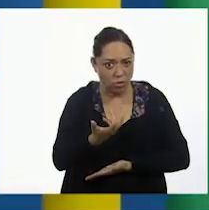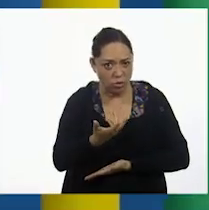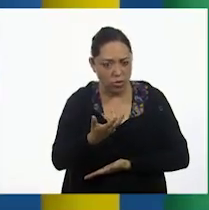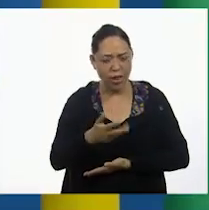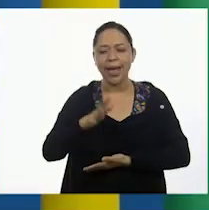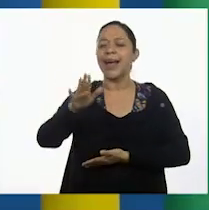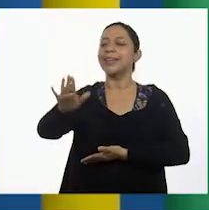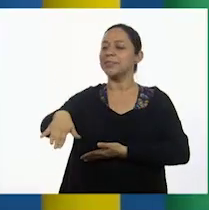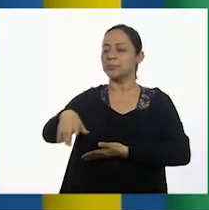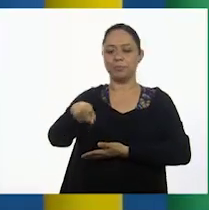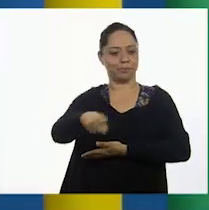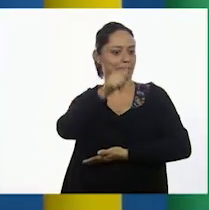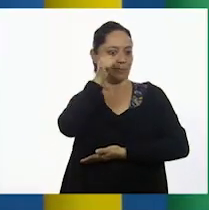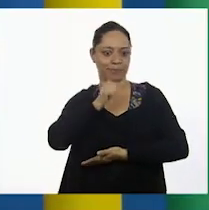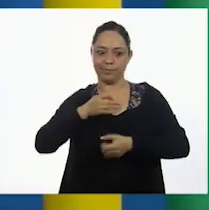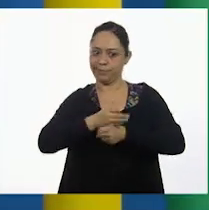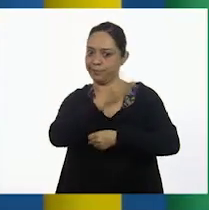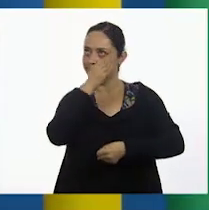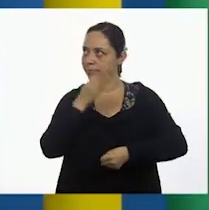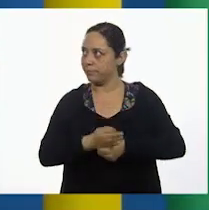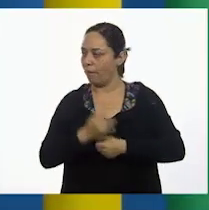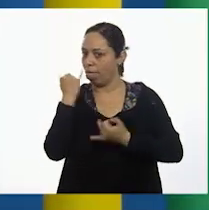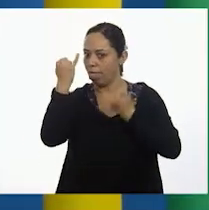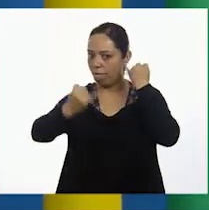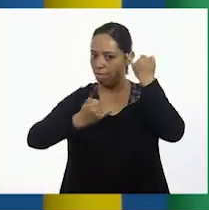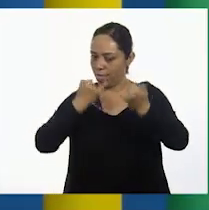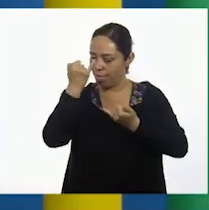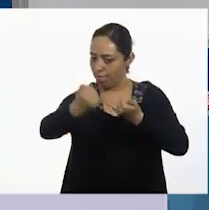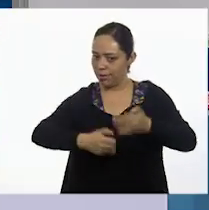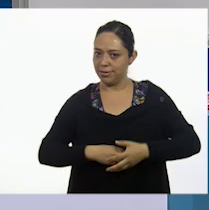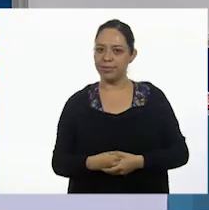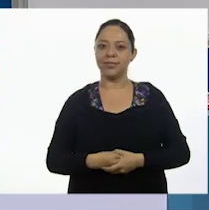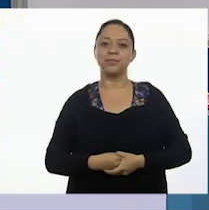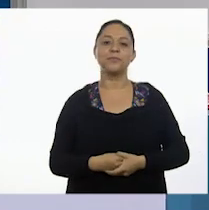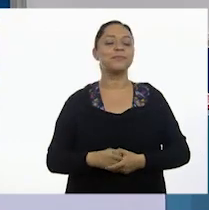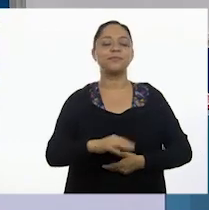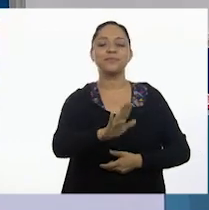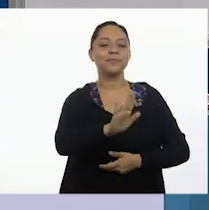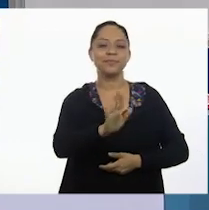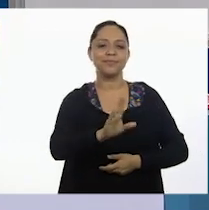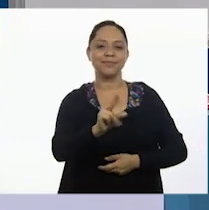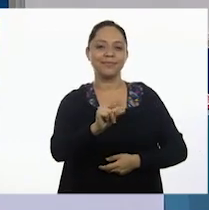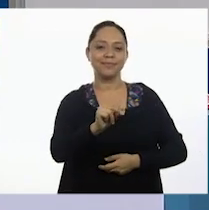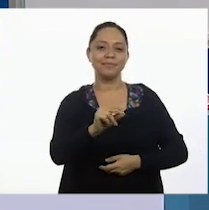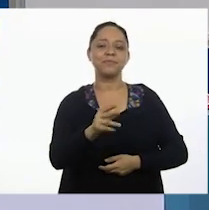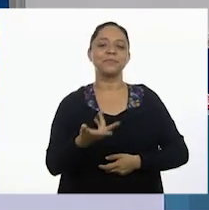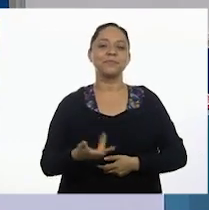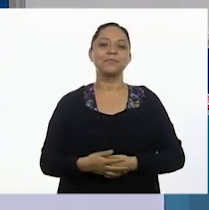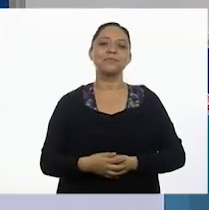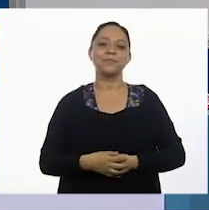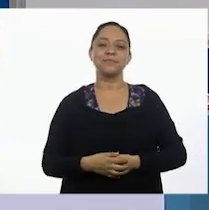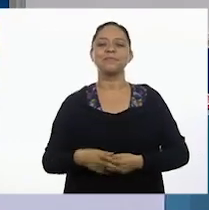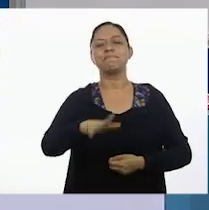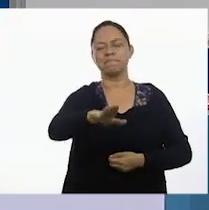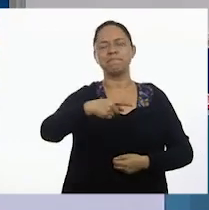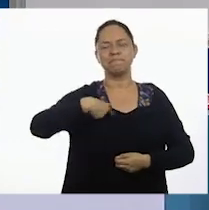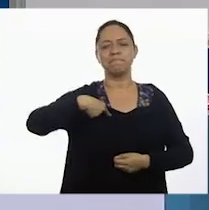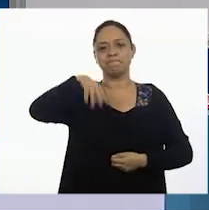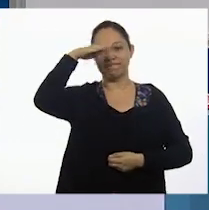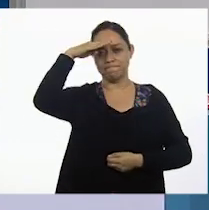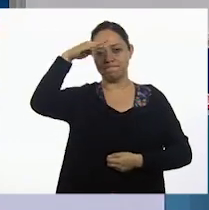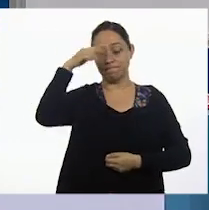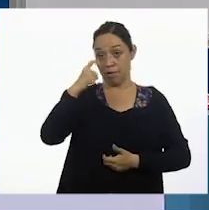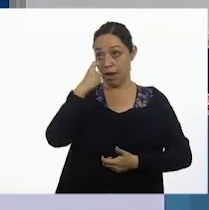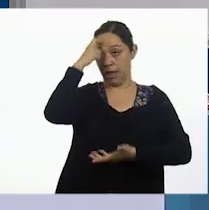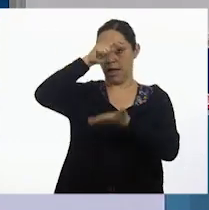Don! Siempre eres tan ocurrente. Bueno, no. Bueno, en ese caso, pensemos que los autores que escribieron